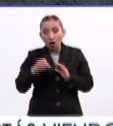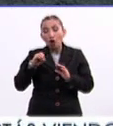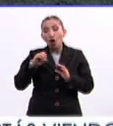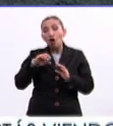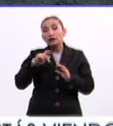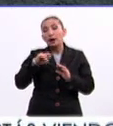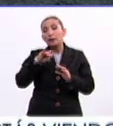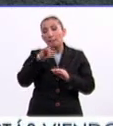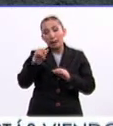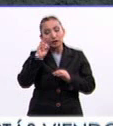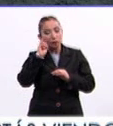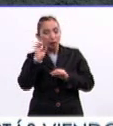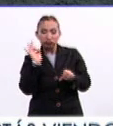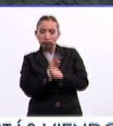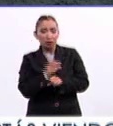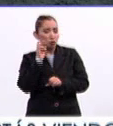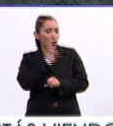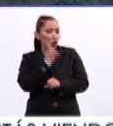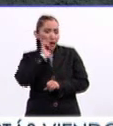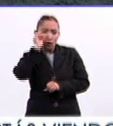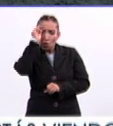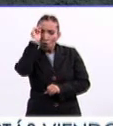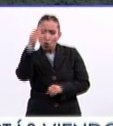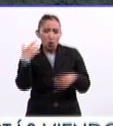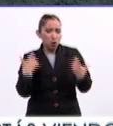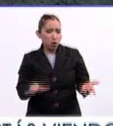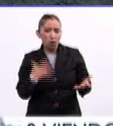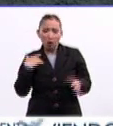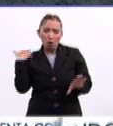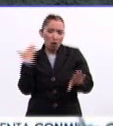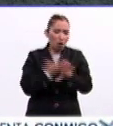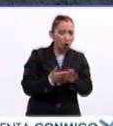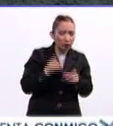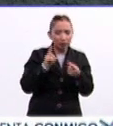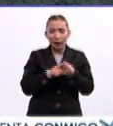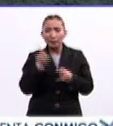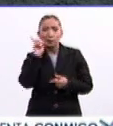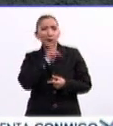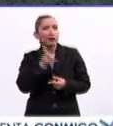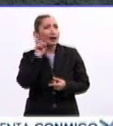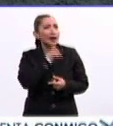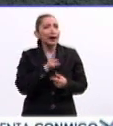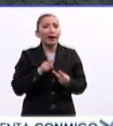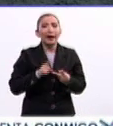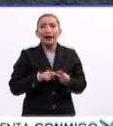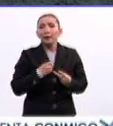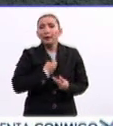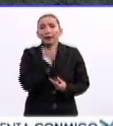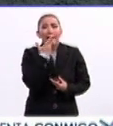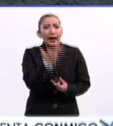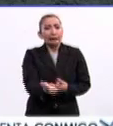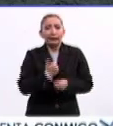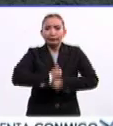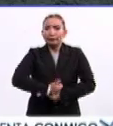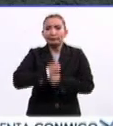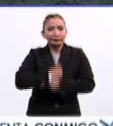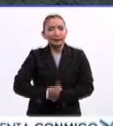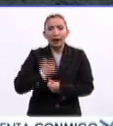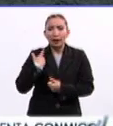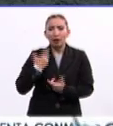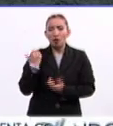Juana, de una intelectual, ¿no?, perseguida, de una poeta que fue víctima de los poderes de su tiempo, del